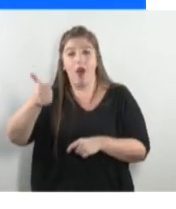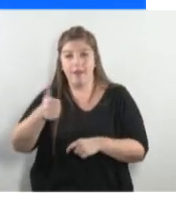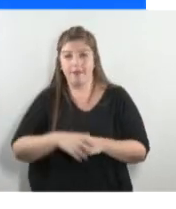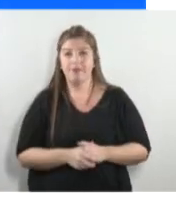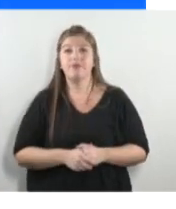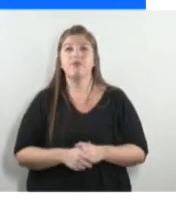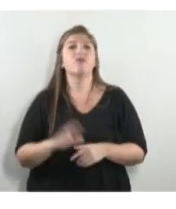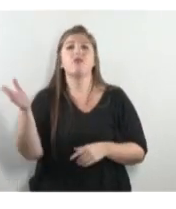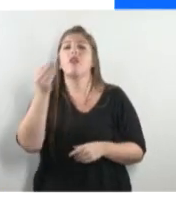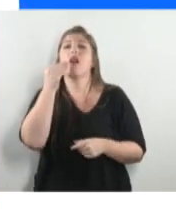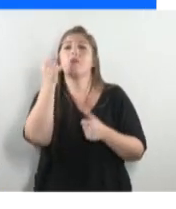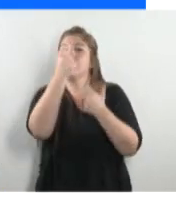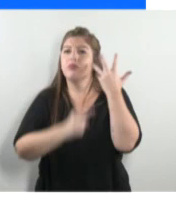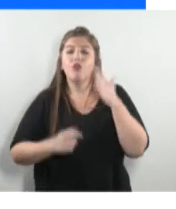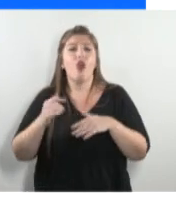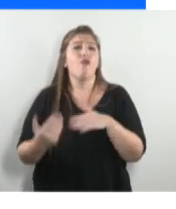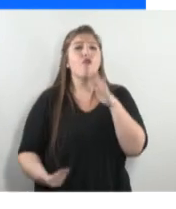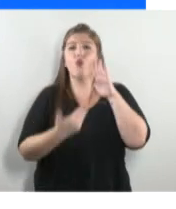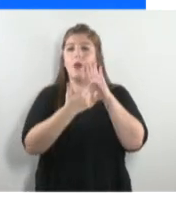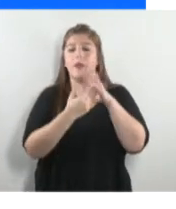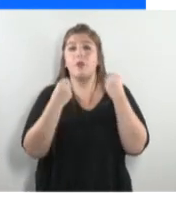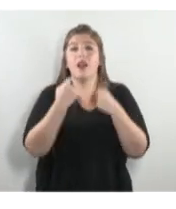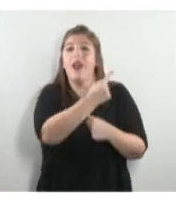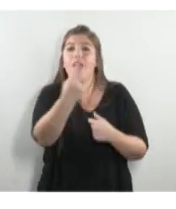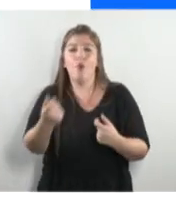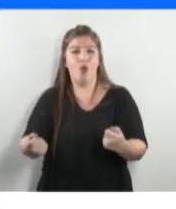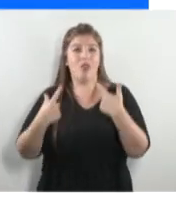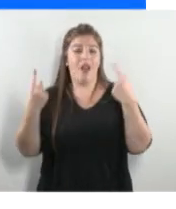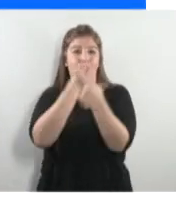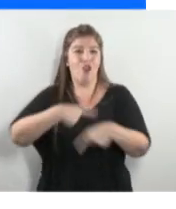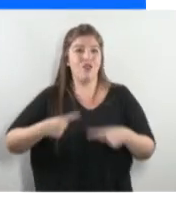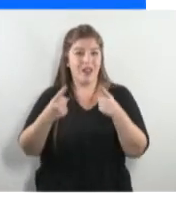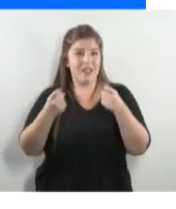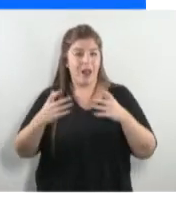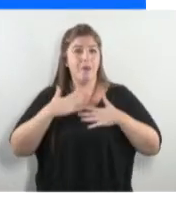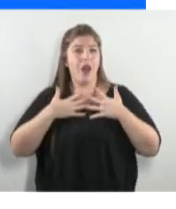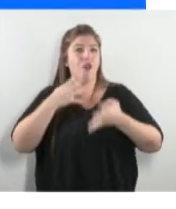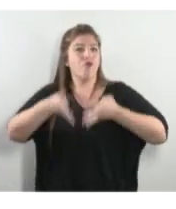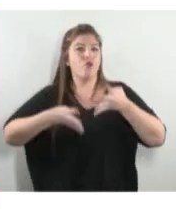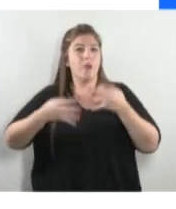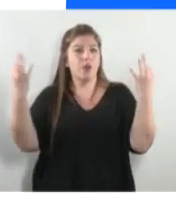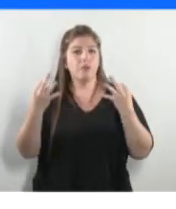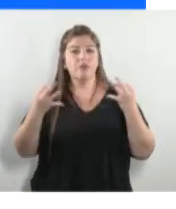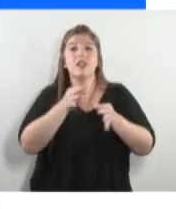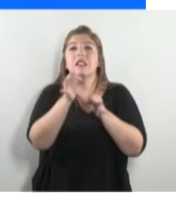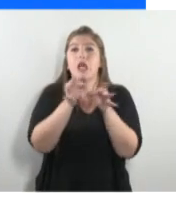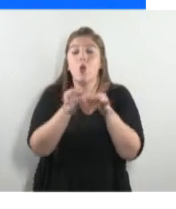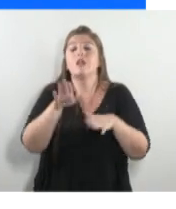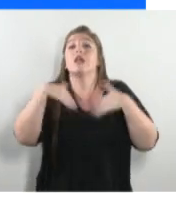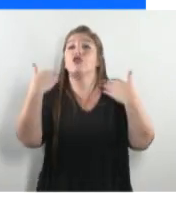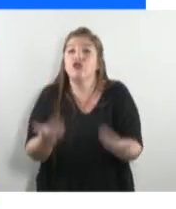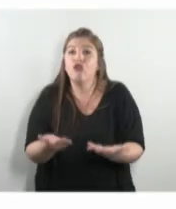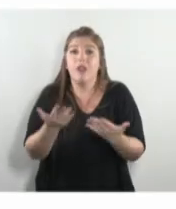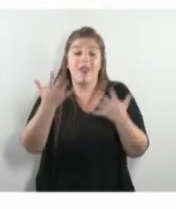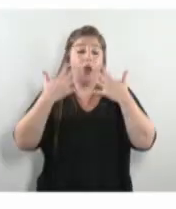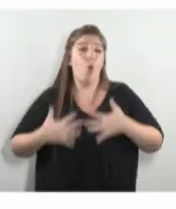alimentos son fundamentales, porque cada uno aporta sustancias necesarias para el correcto funcionamiento de las células y, por lo tanto, de todo